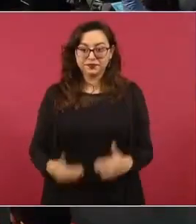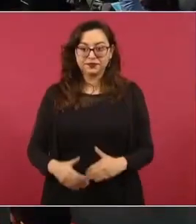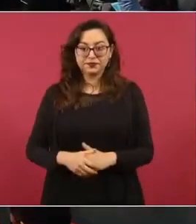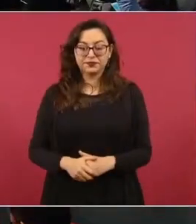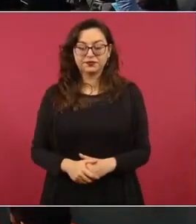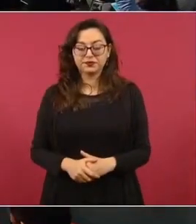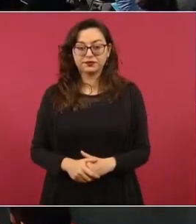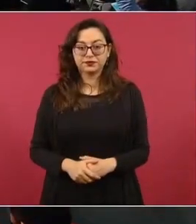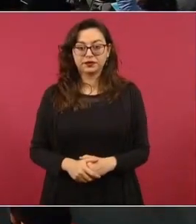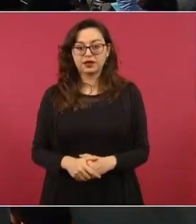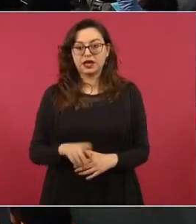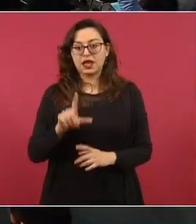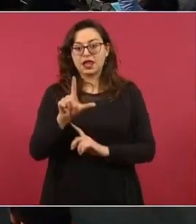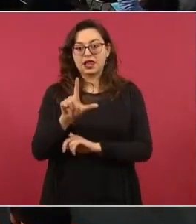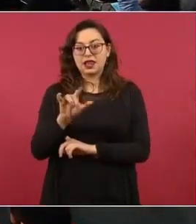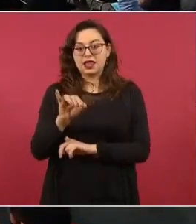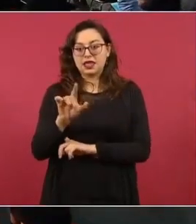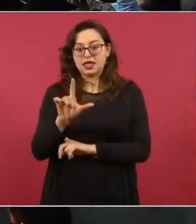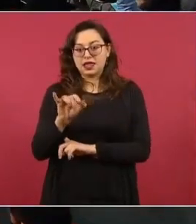Quedó Liliana.